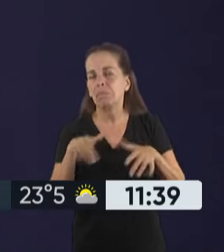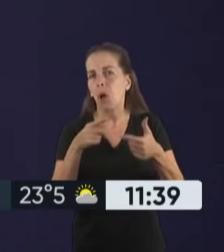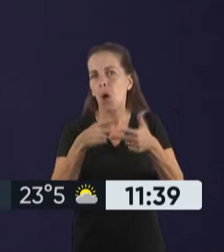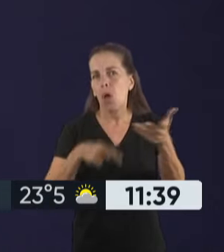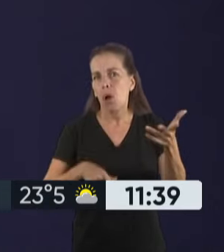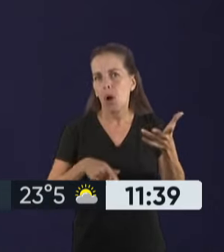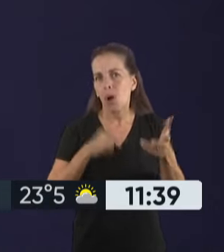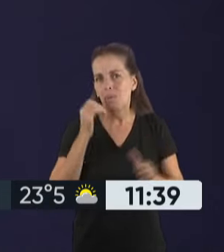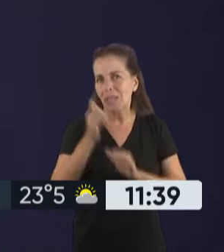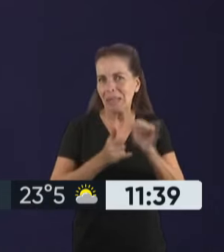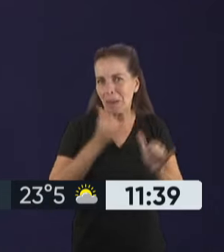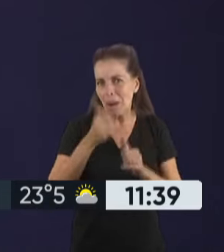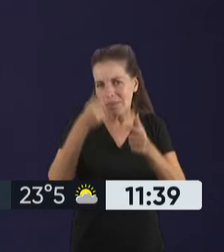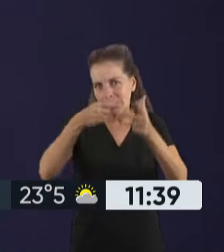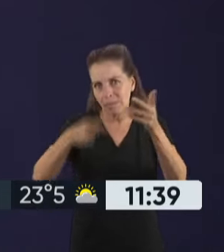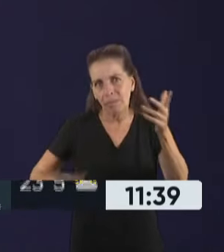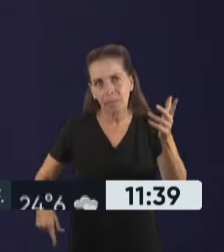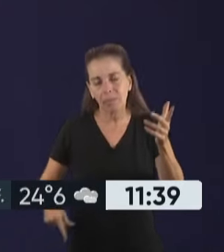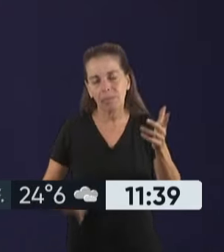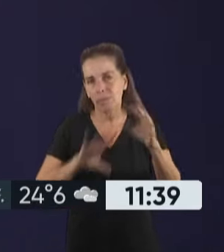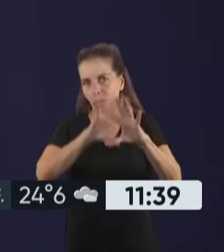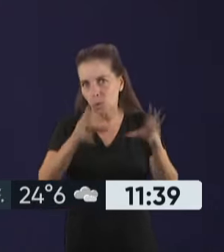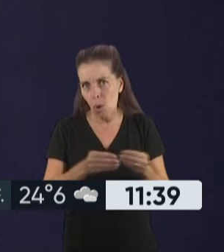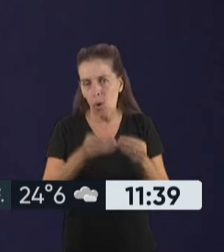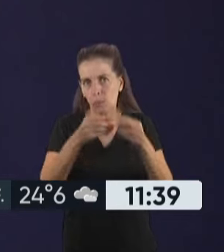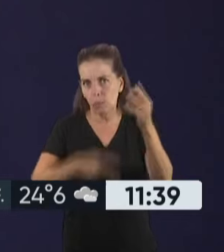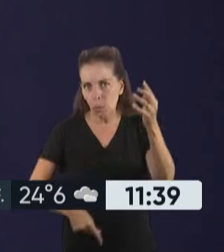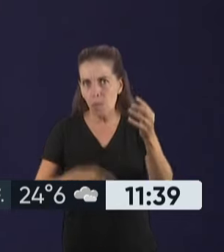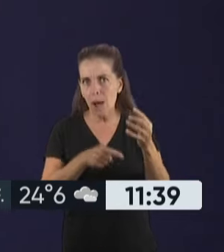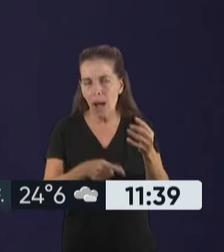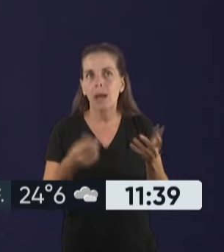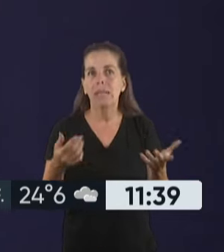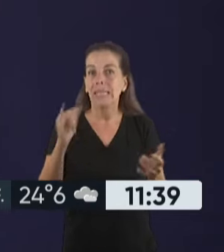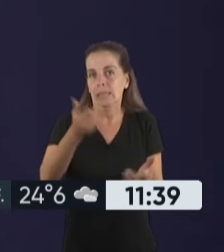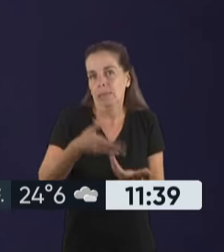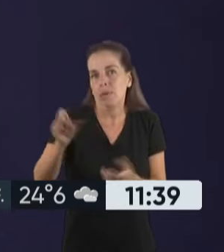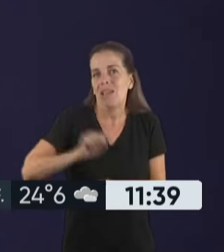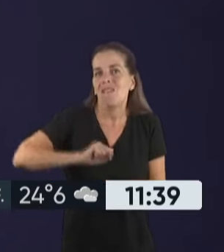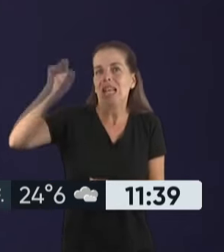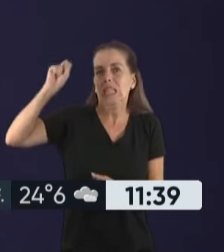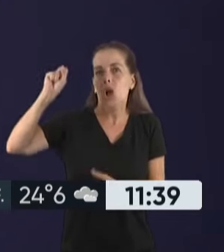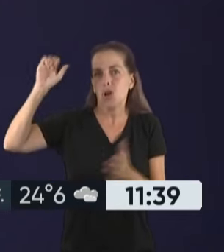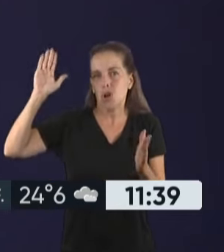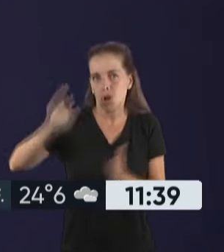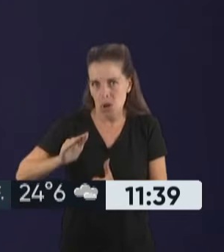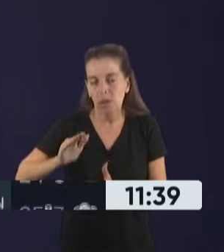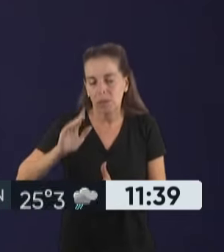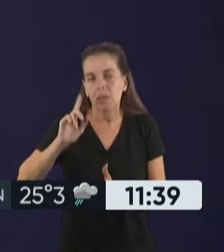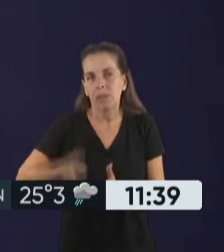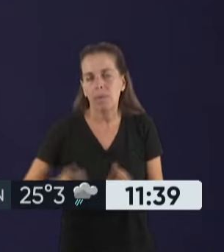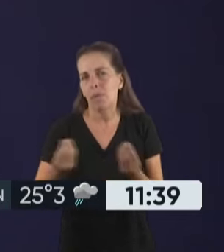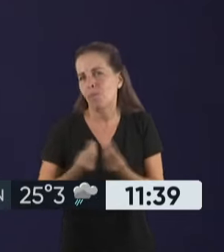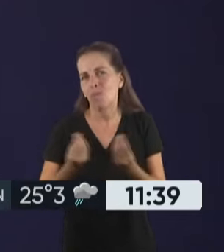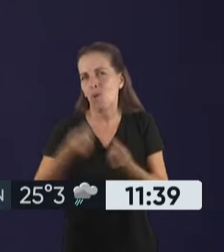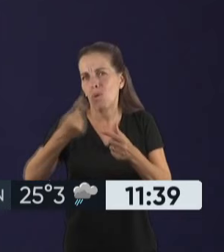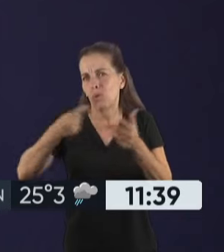que que te he enumerado eh la la eliminación de la inflación por supuesto eh Y otro montón de un sinfín